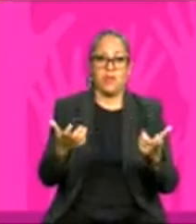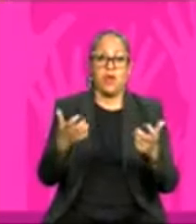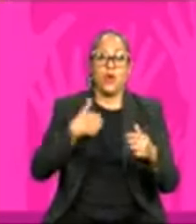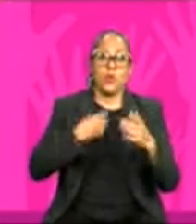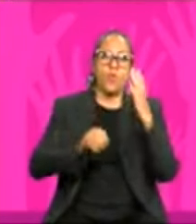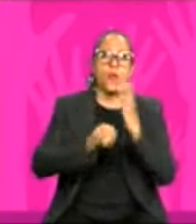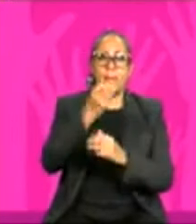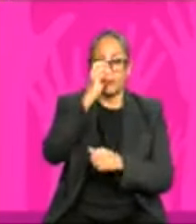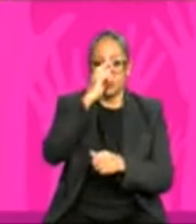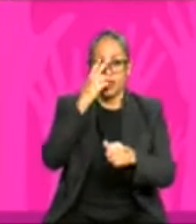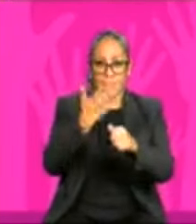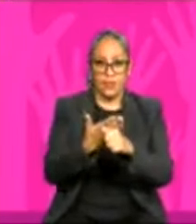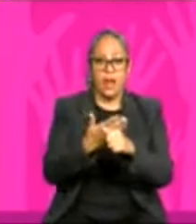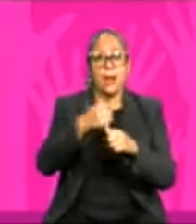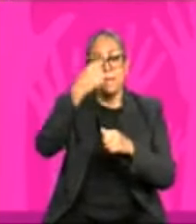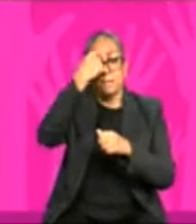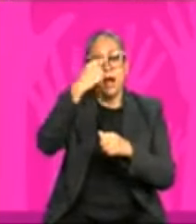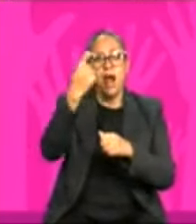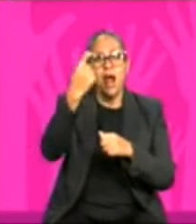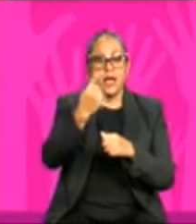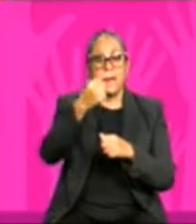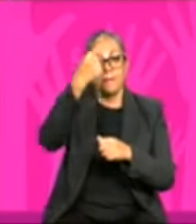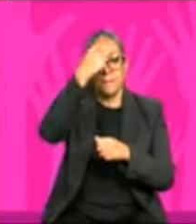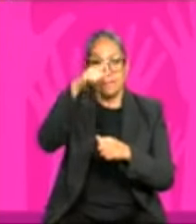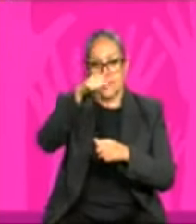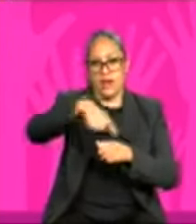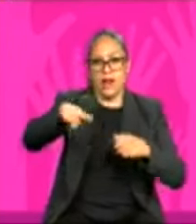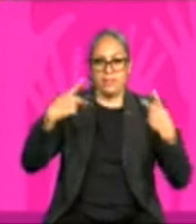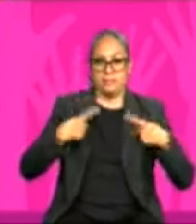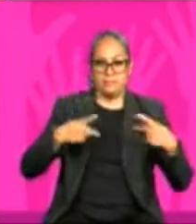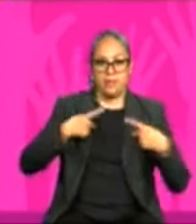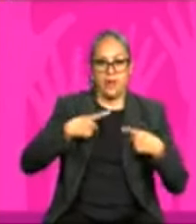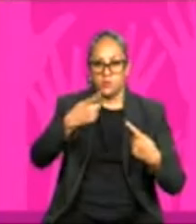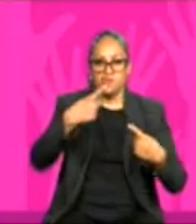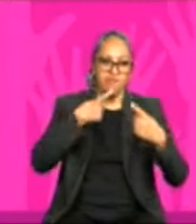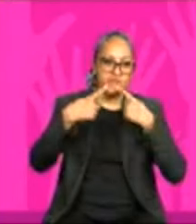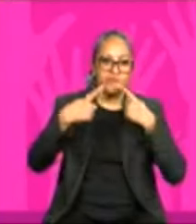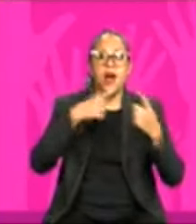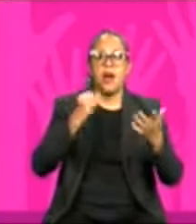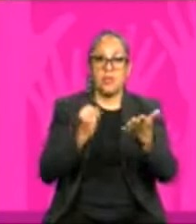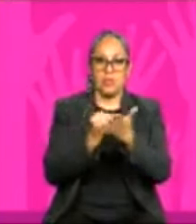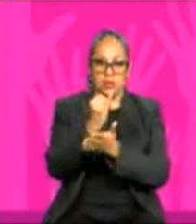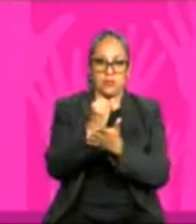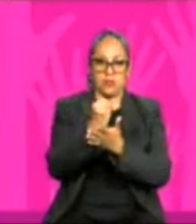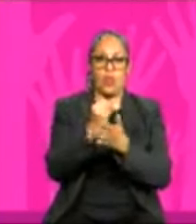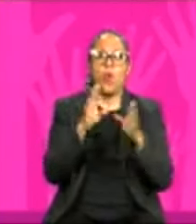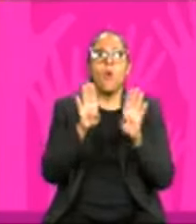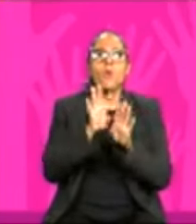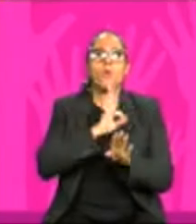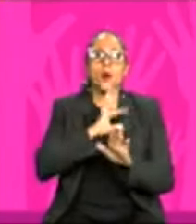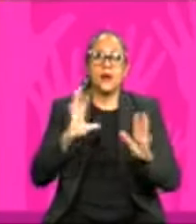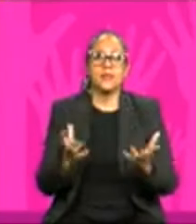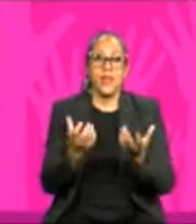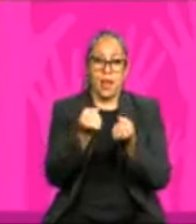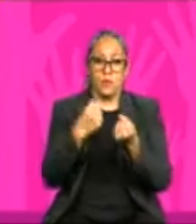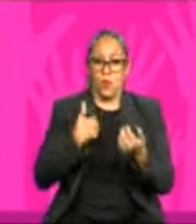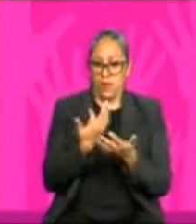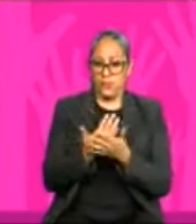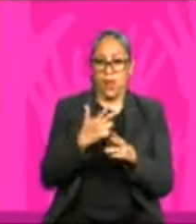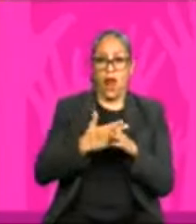Seguridad Humana, donde los ciudadanos serán el centro de todas las decisiones. Y para rescatar la seguridad, no vamos a esperar a